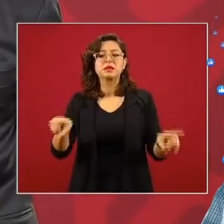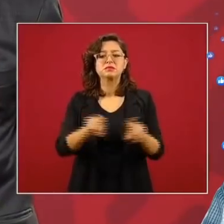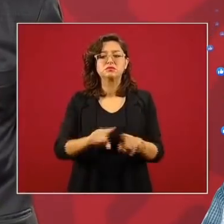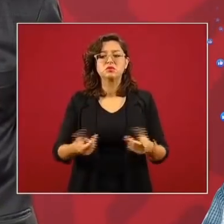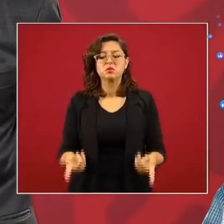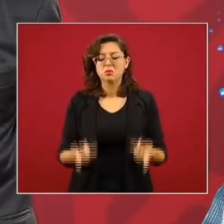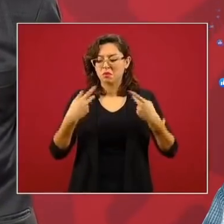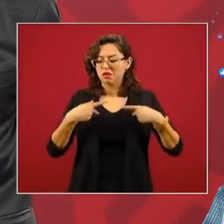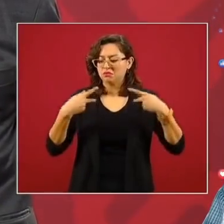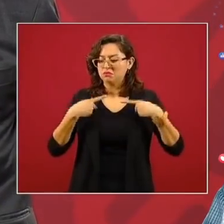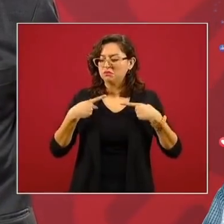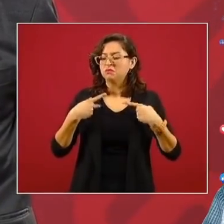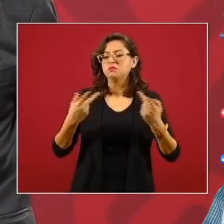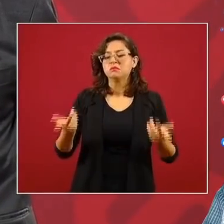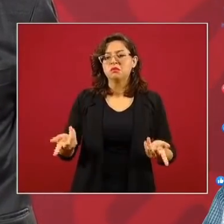víctima también